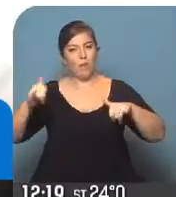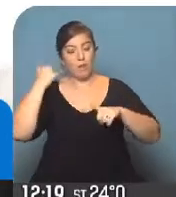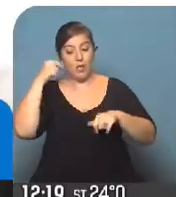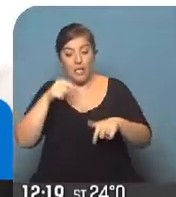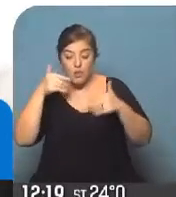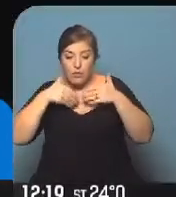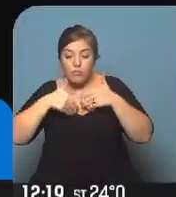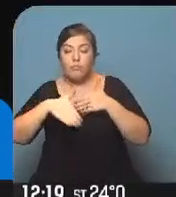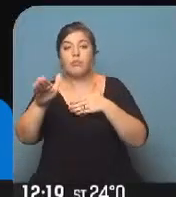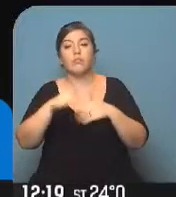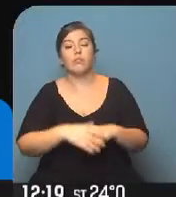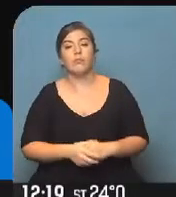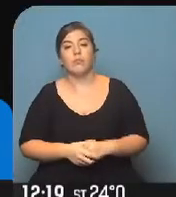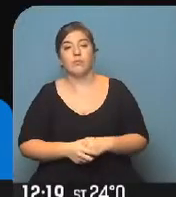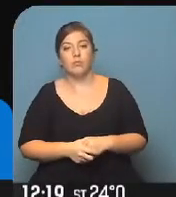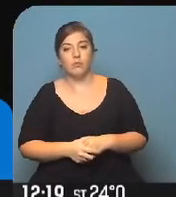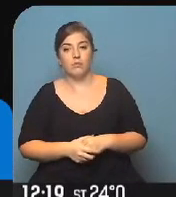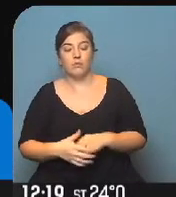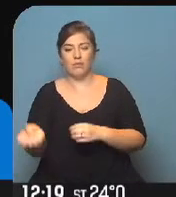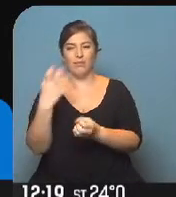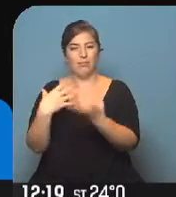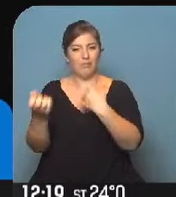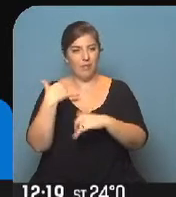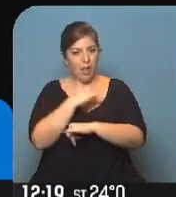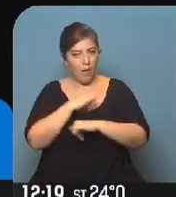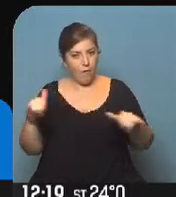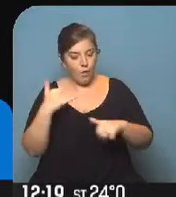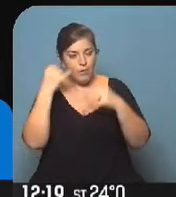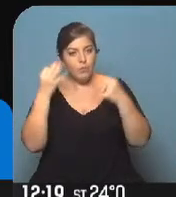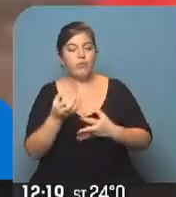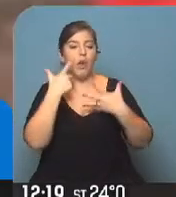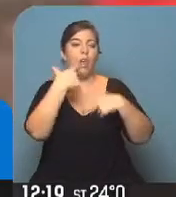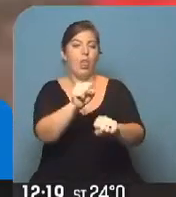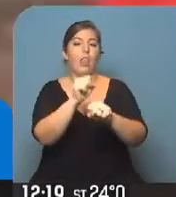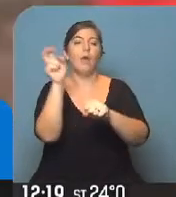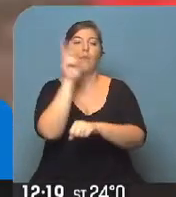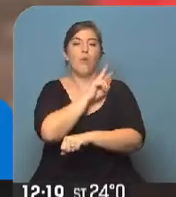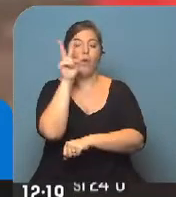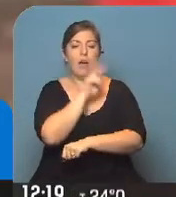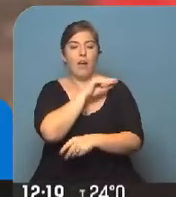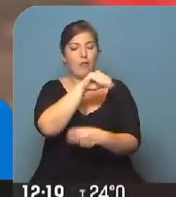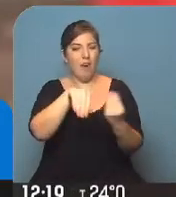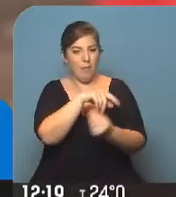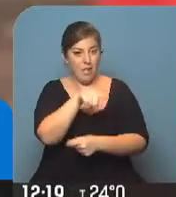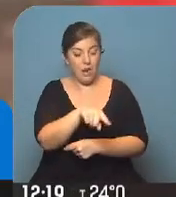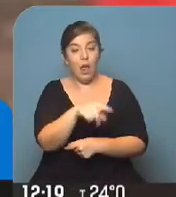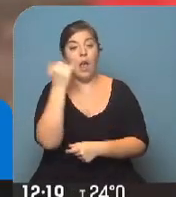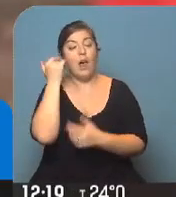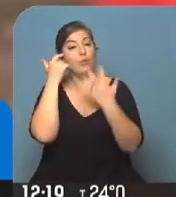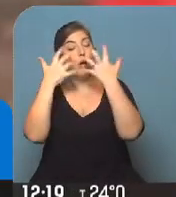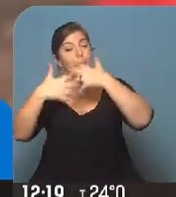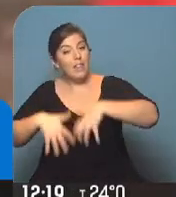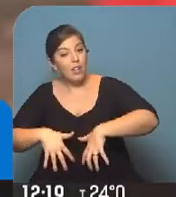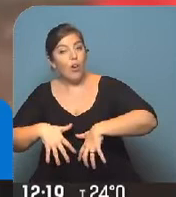eso nos aportaron los datos exactos para poder dar con el paradero de esta gente, de esta familia, y